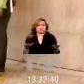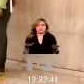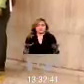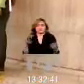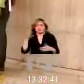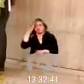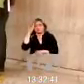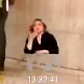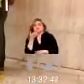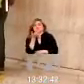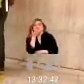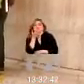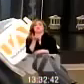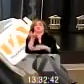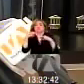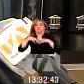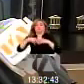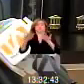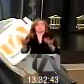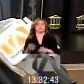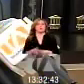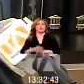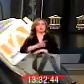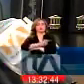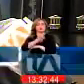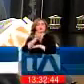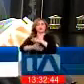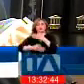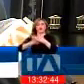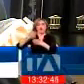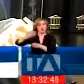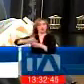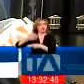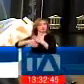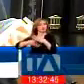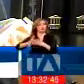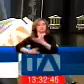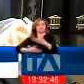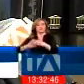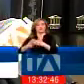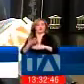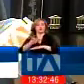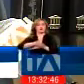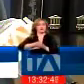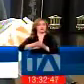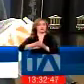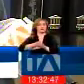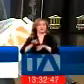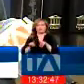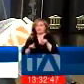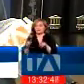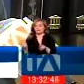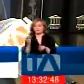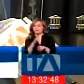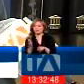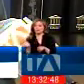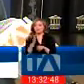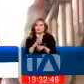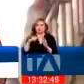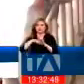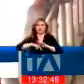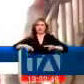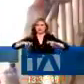cómo saberlo sino hasta después. Un día me dicen que está todo correcto, que tiene todos los papeles y luego no encontramos los papeles por parte de la